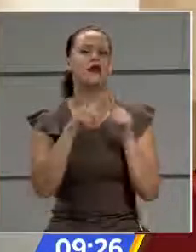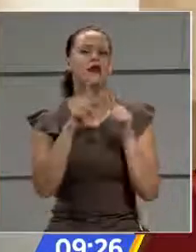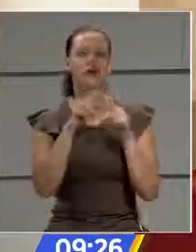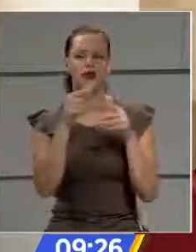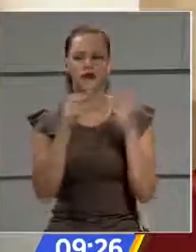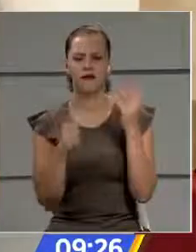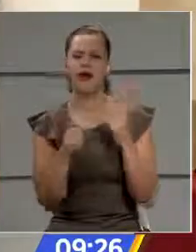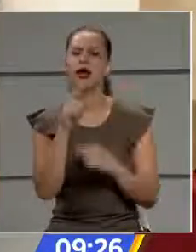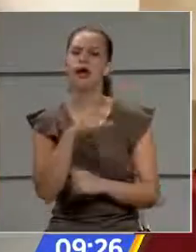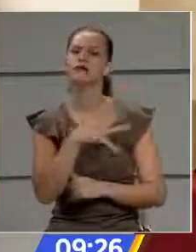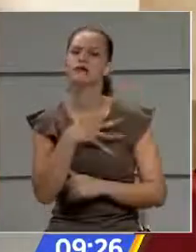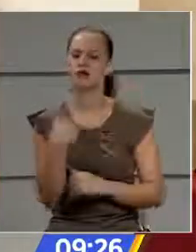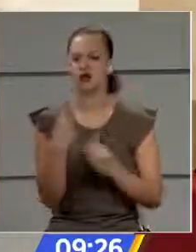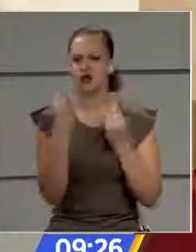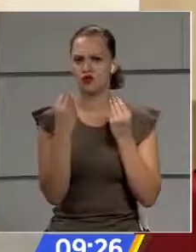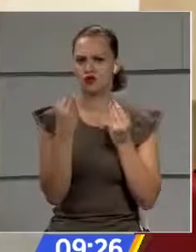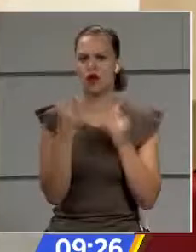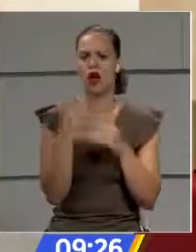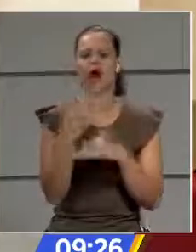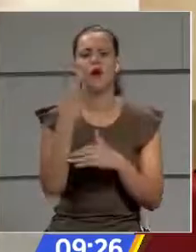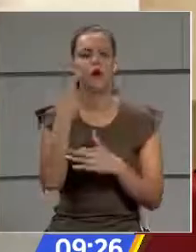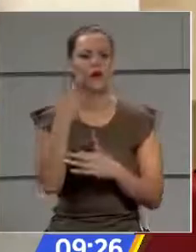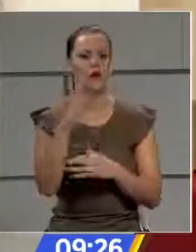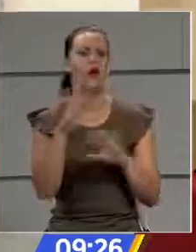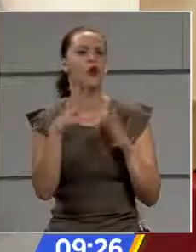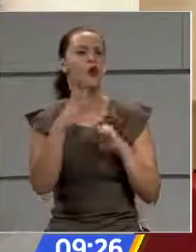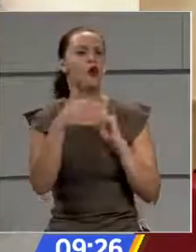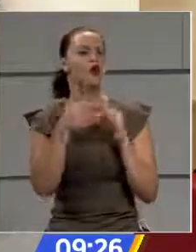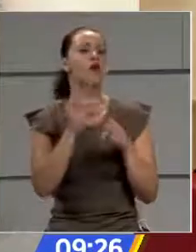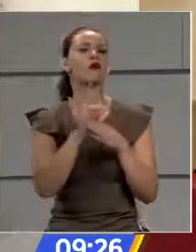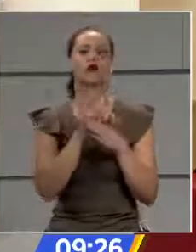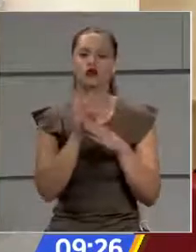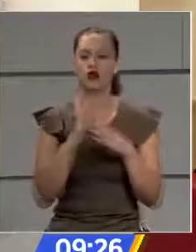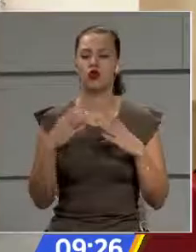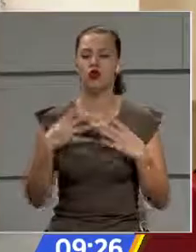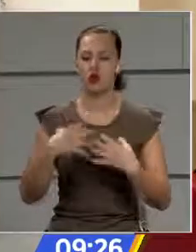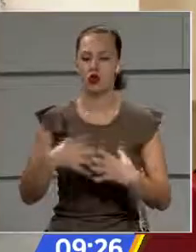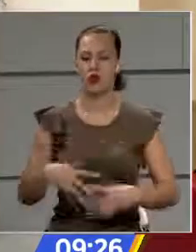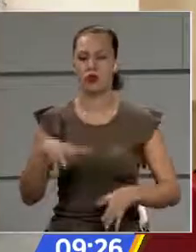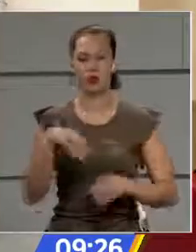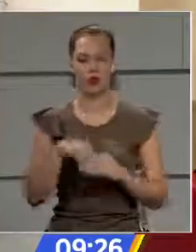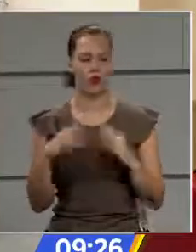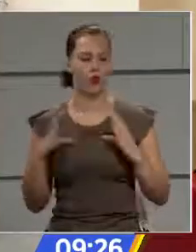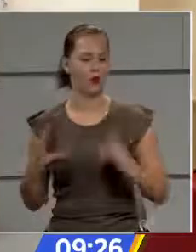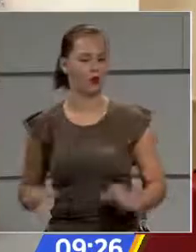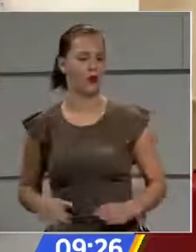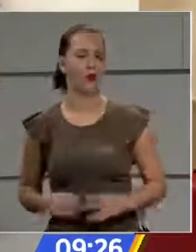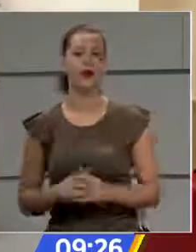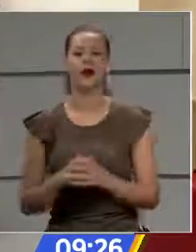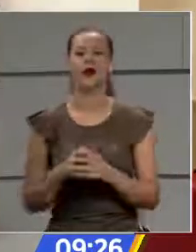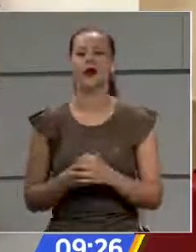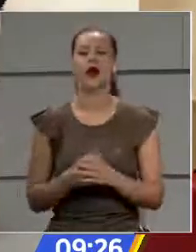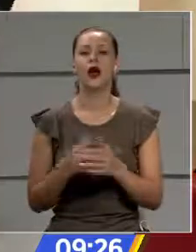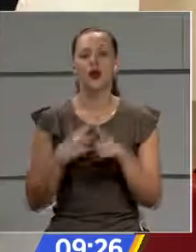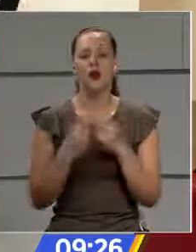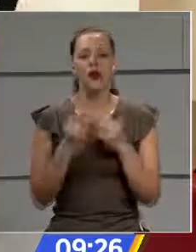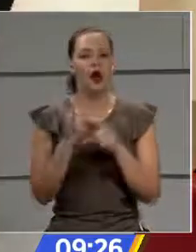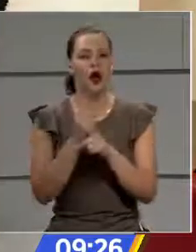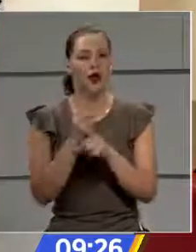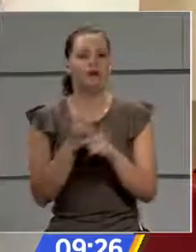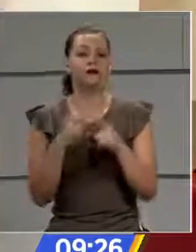Este me gusta mucho. Ahora vamos a ver, ¿verdad? Este, como todas las funciones de los órganos del cuerpo. Ok, perfecto. Entonces, es como más apropiado. En cuanto